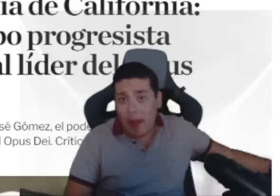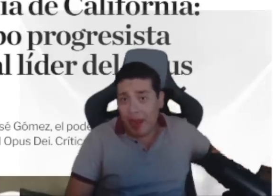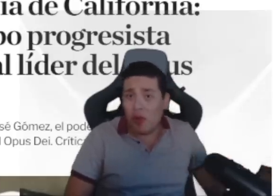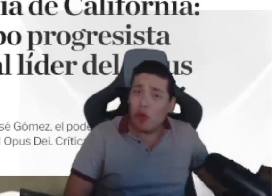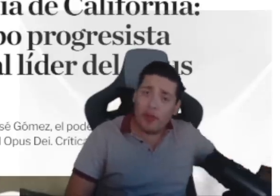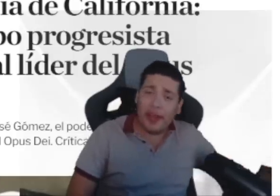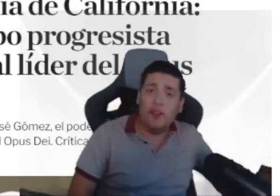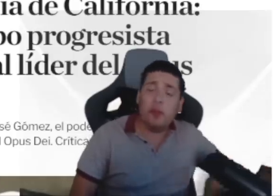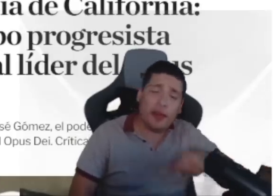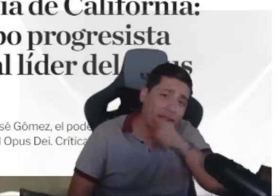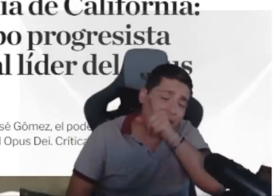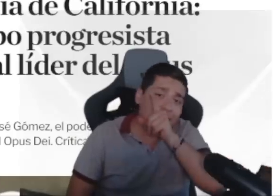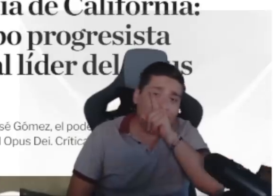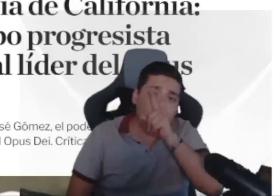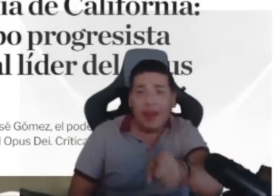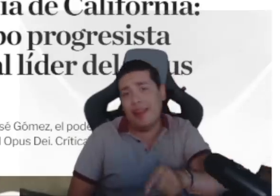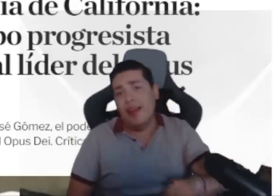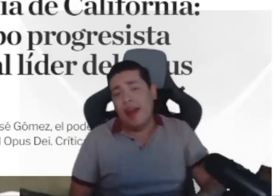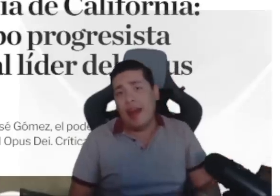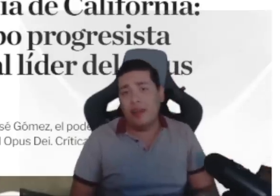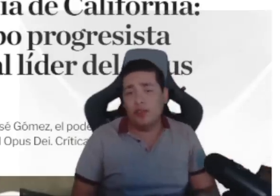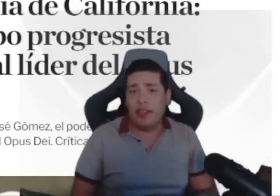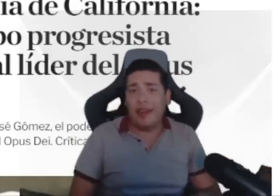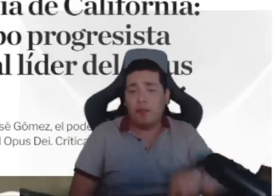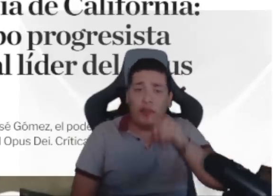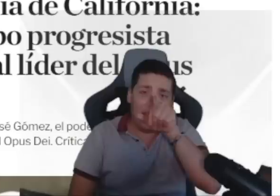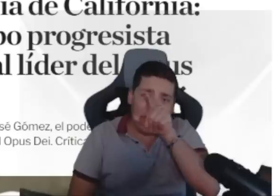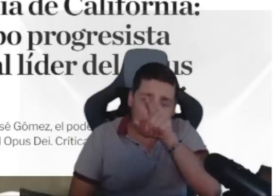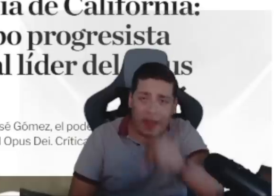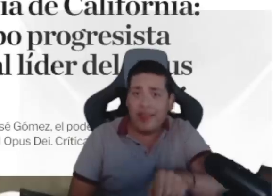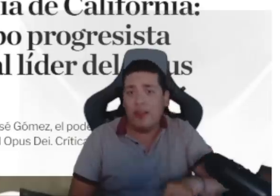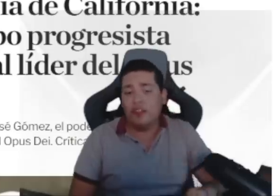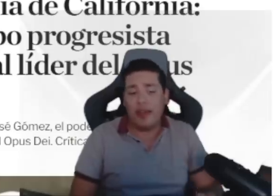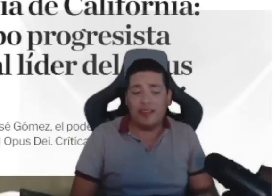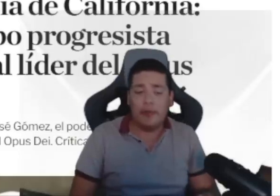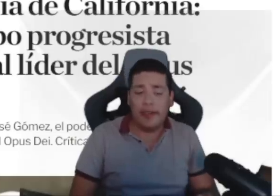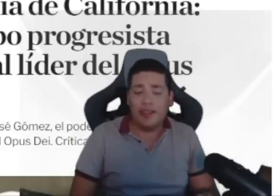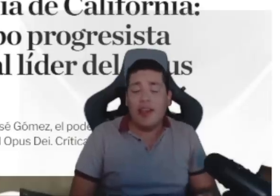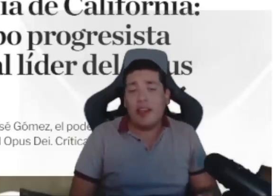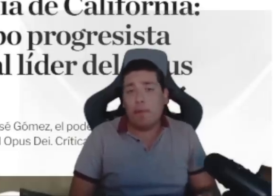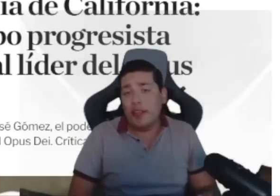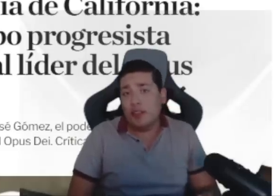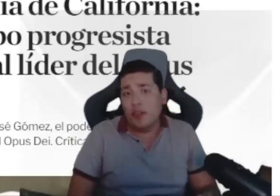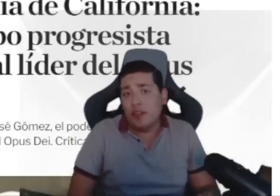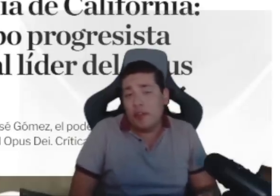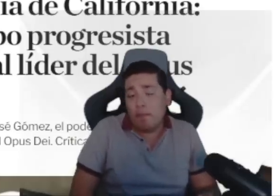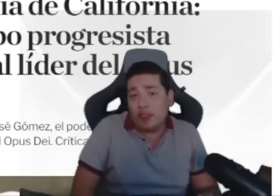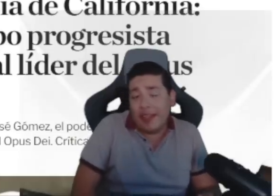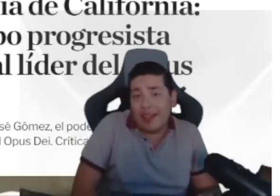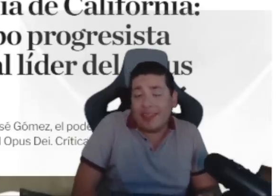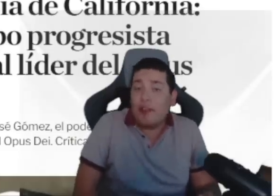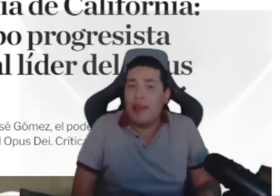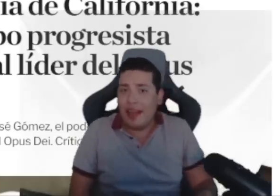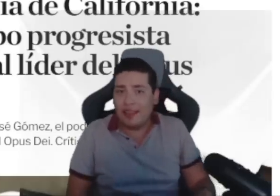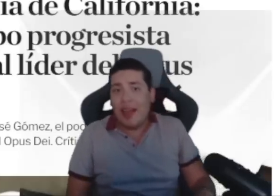van a ir abajo, condenados por darle la espalda a la sociedad, por darle la espalda a los más débiles